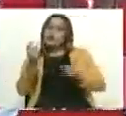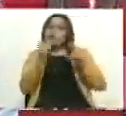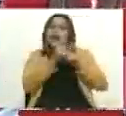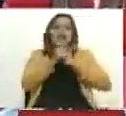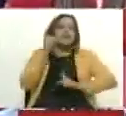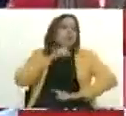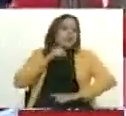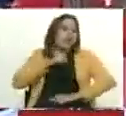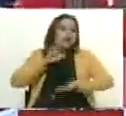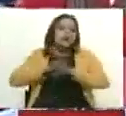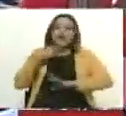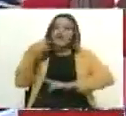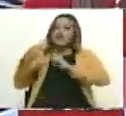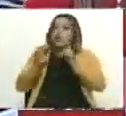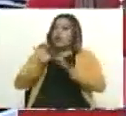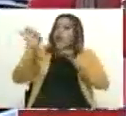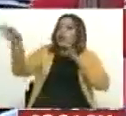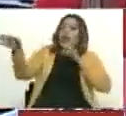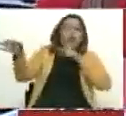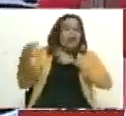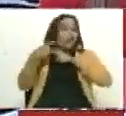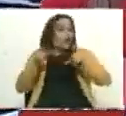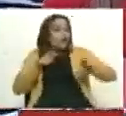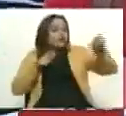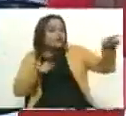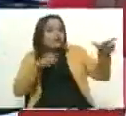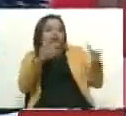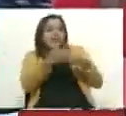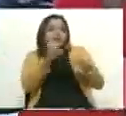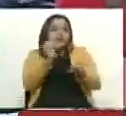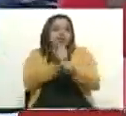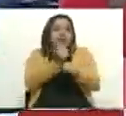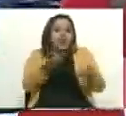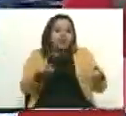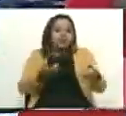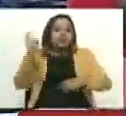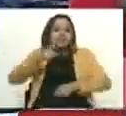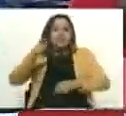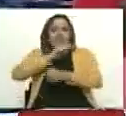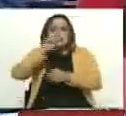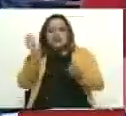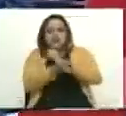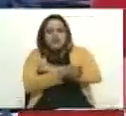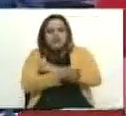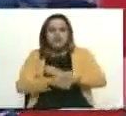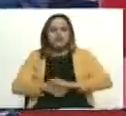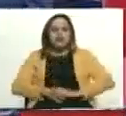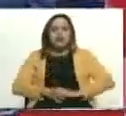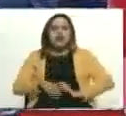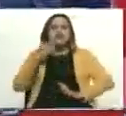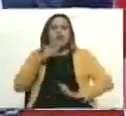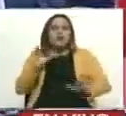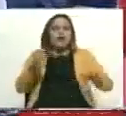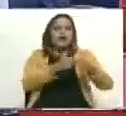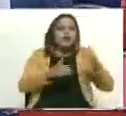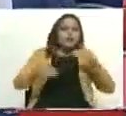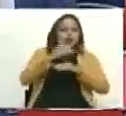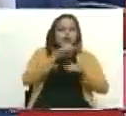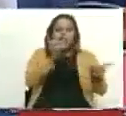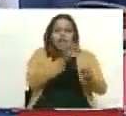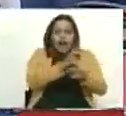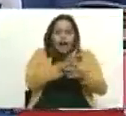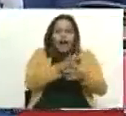los voceros por allá y el Estado Mayor trabajando por aquí. Es necesario transformar el Estado Mayor del Gas, que también la alimentación